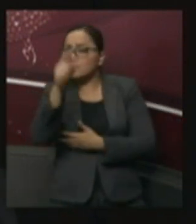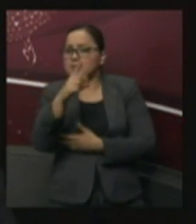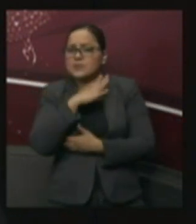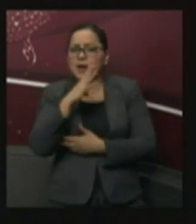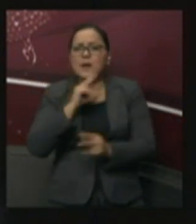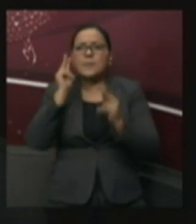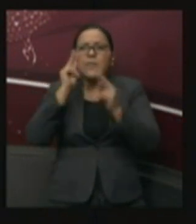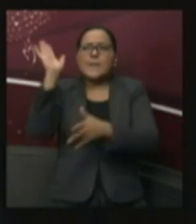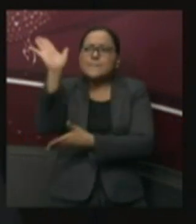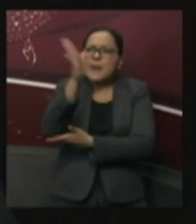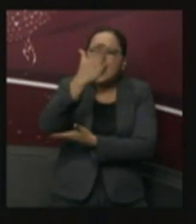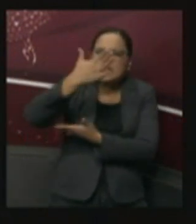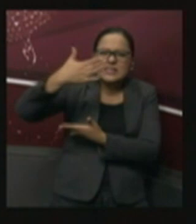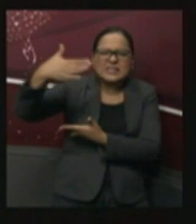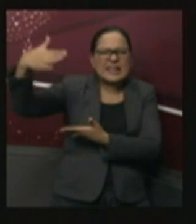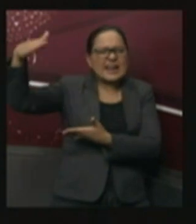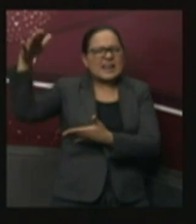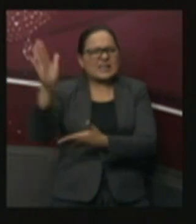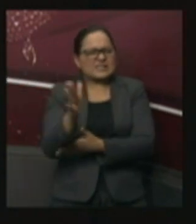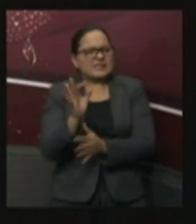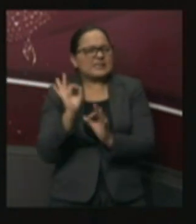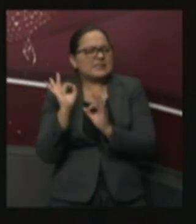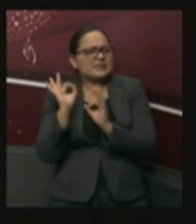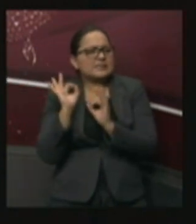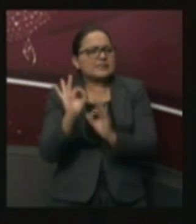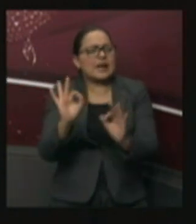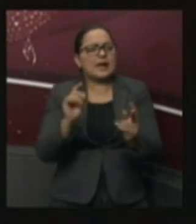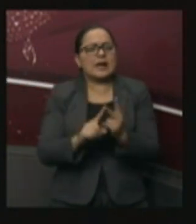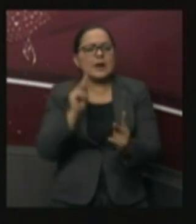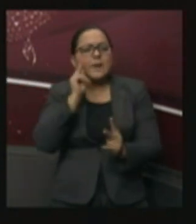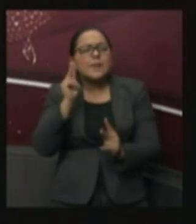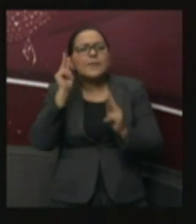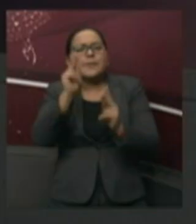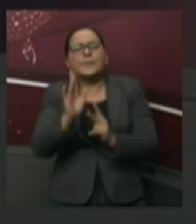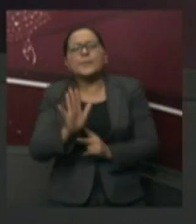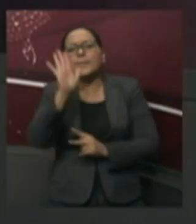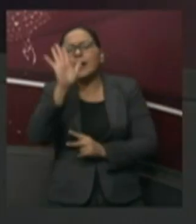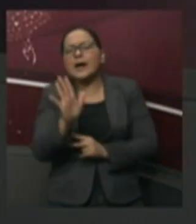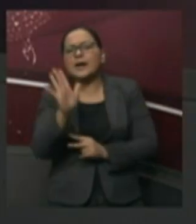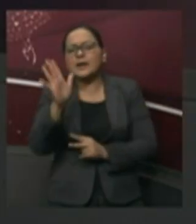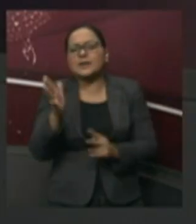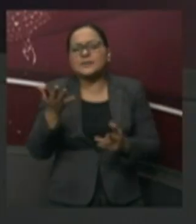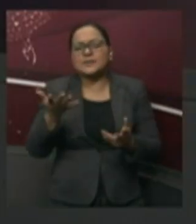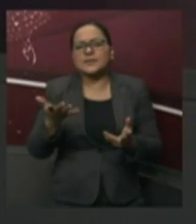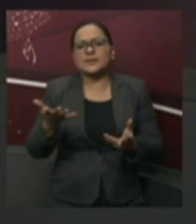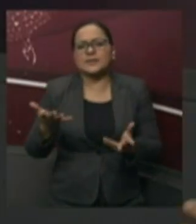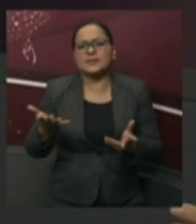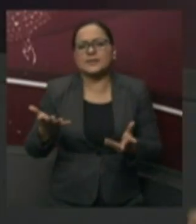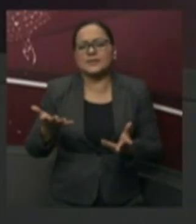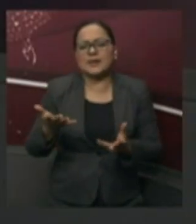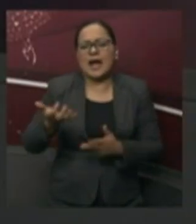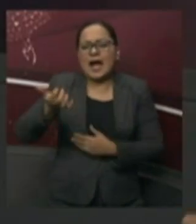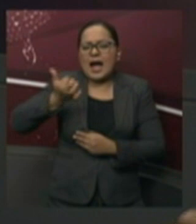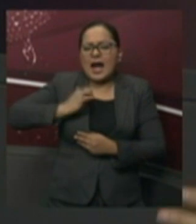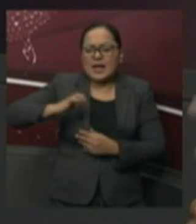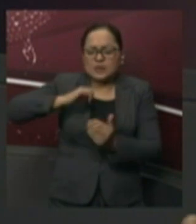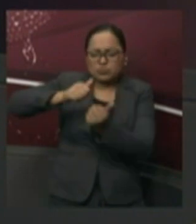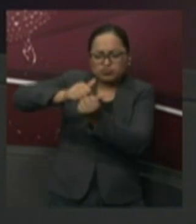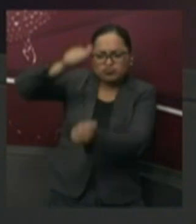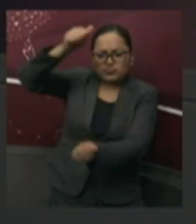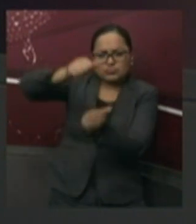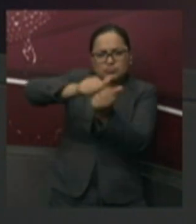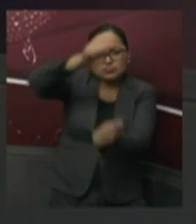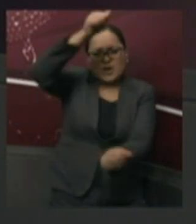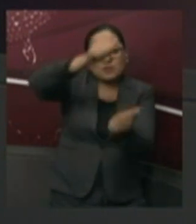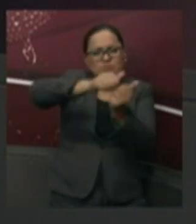de banderas ondulantes, representaciones como si se tratara de viejos pergaminos, de